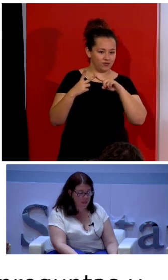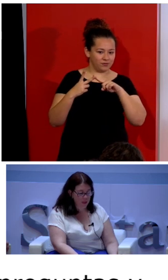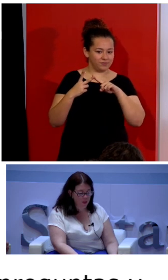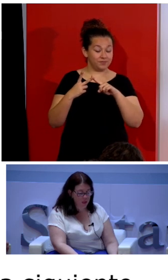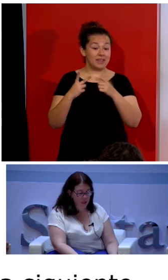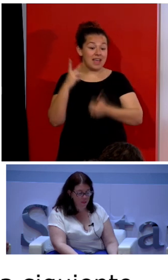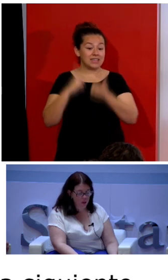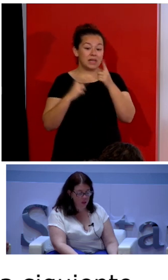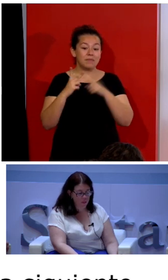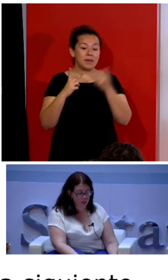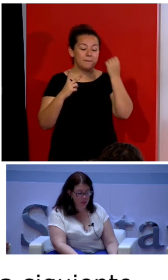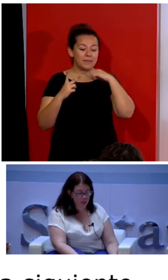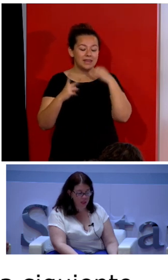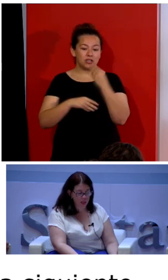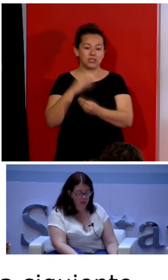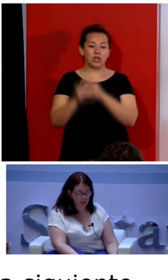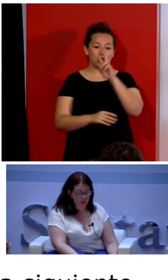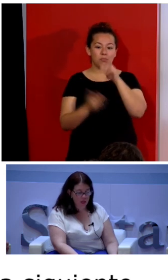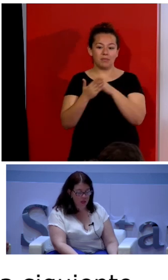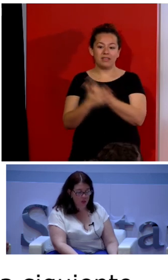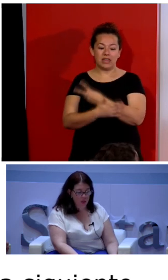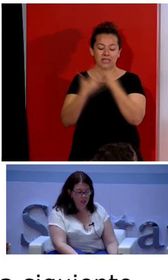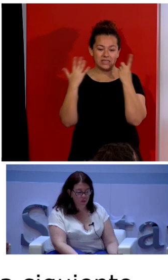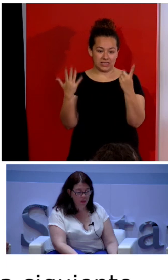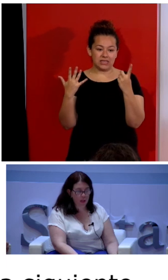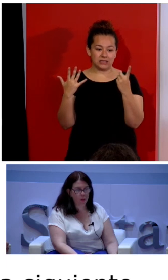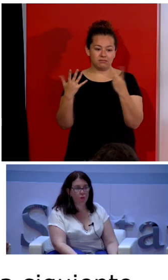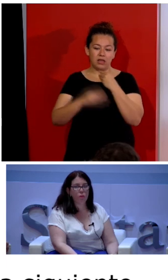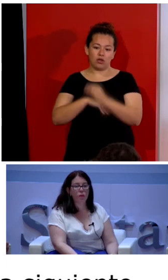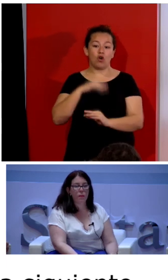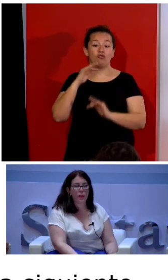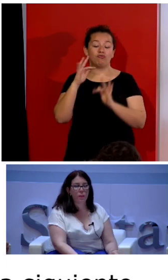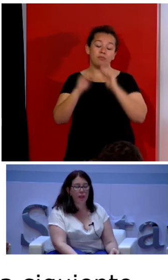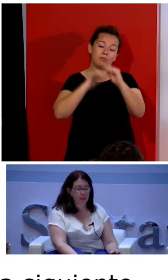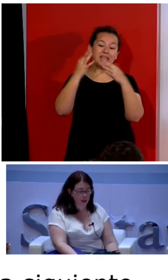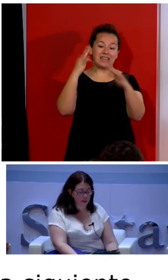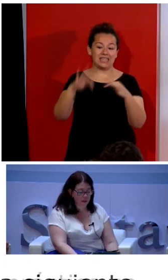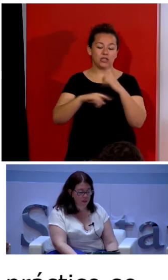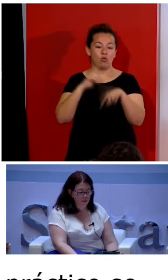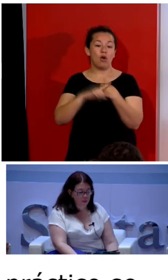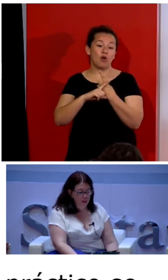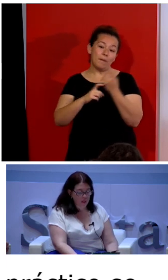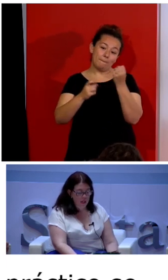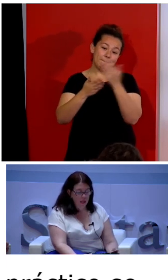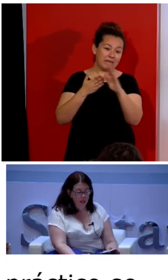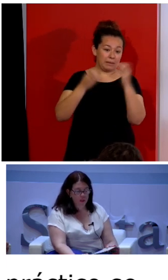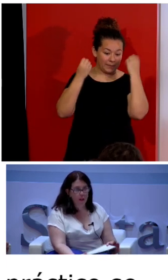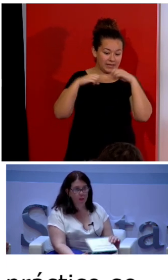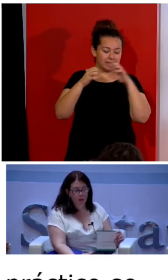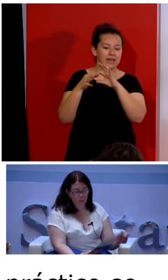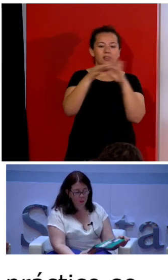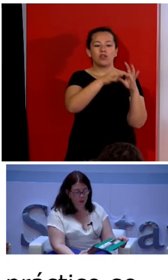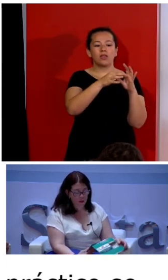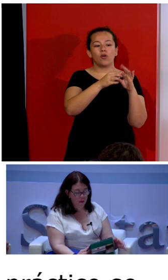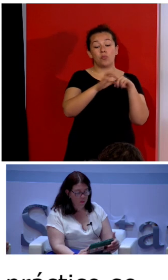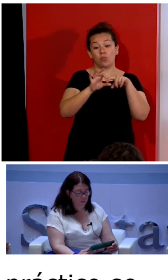examen práctico se celebró en 2016, nos hicieron un test y luego tuvimos una parte práctica que era relacionada con